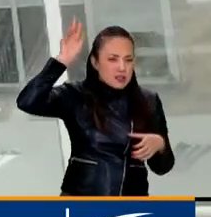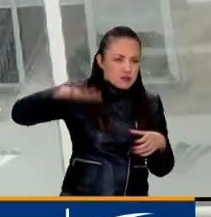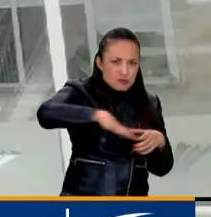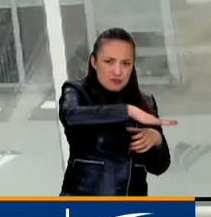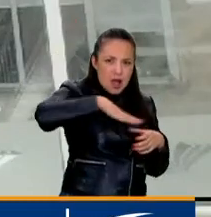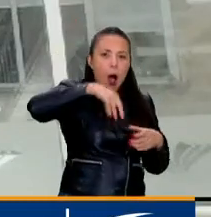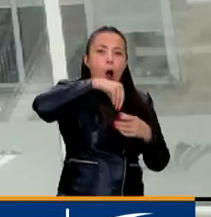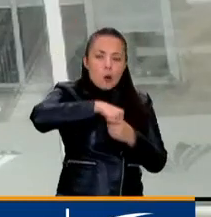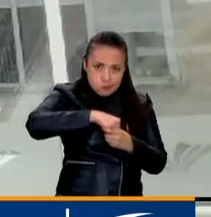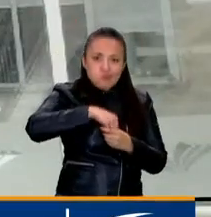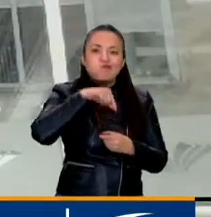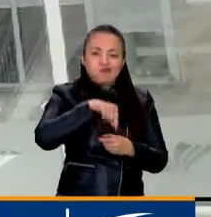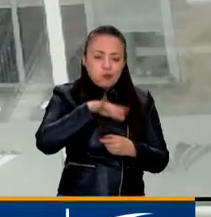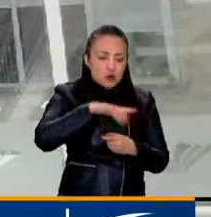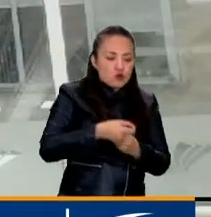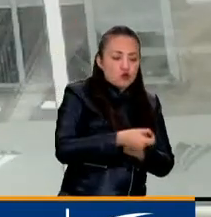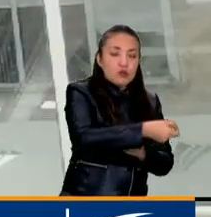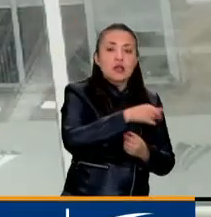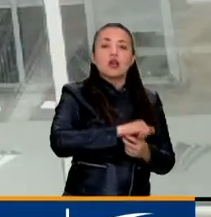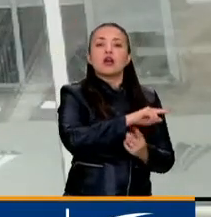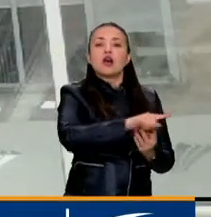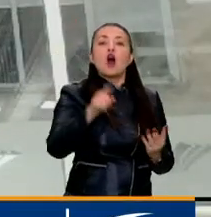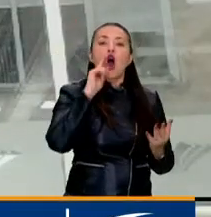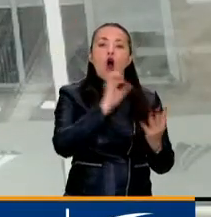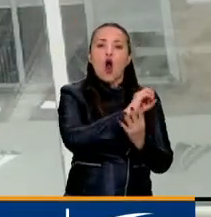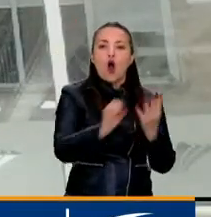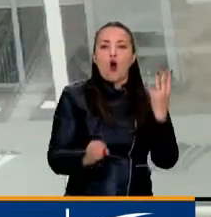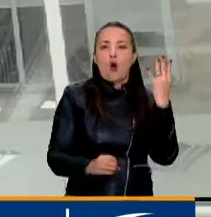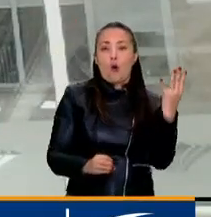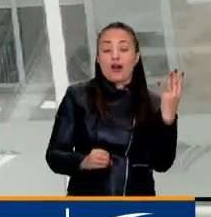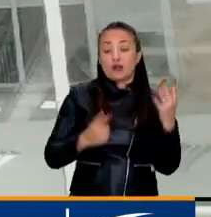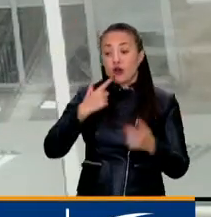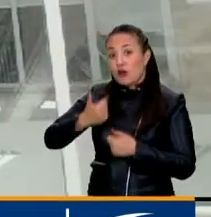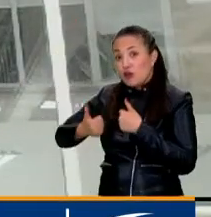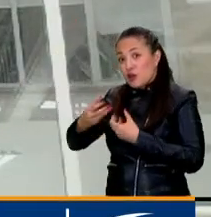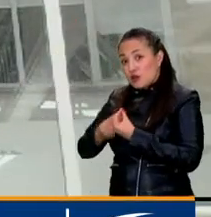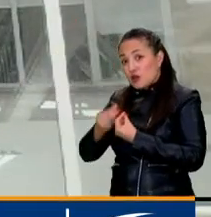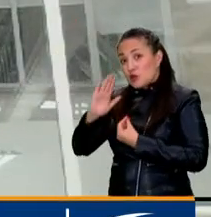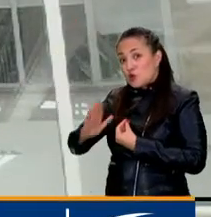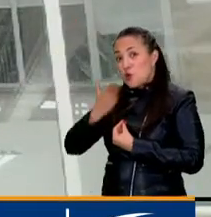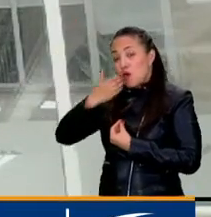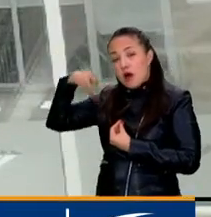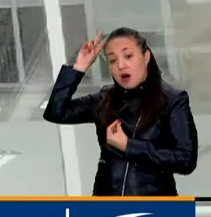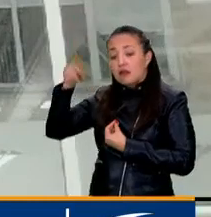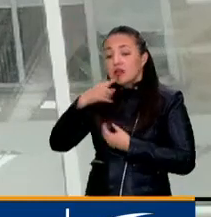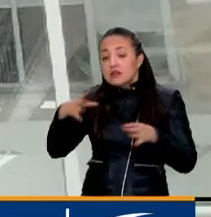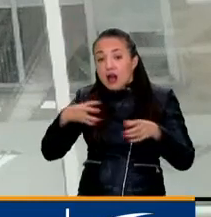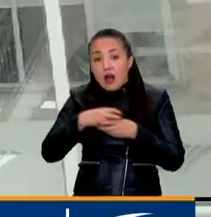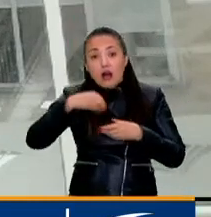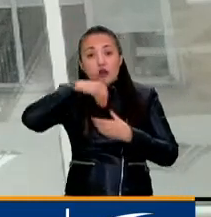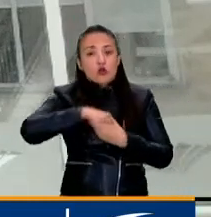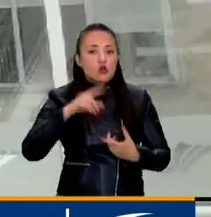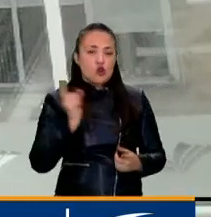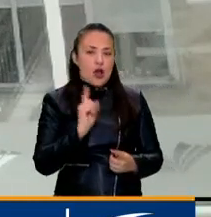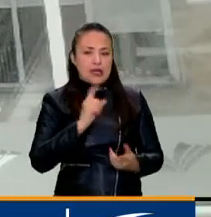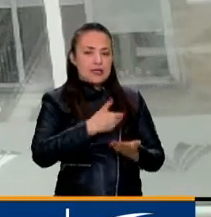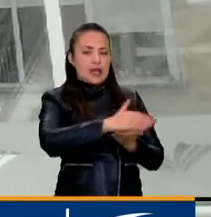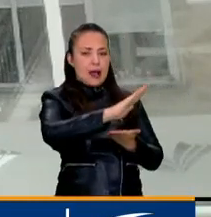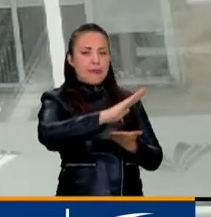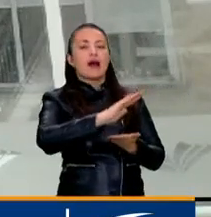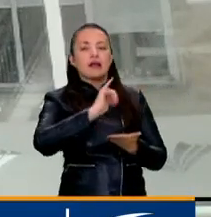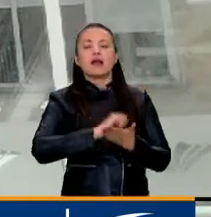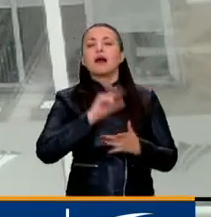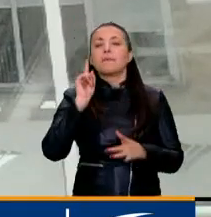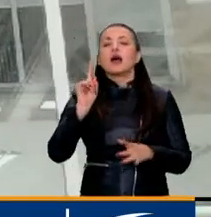las víctimas Fueron cuatro hombres que según las autoridades indígenas no son comuneros por su parte la defensoría del pueblo